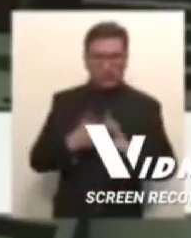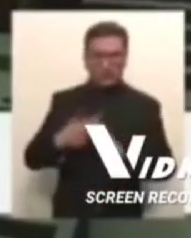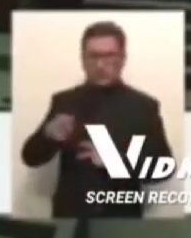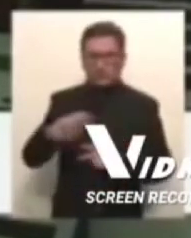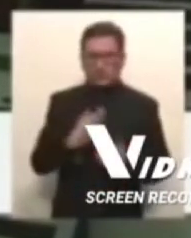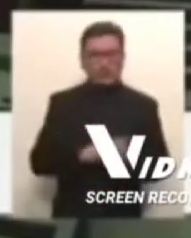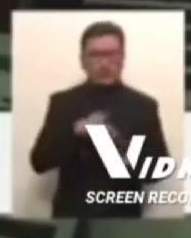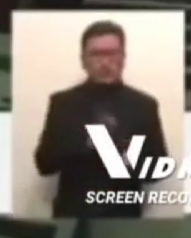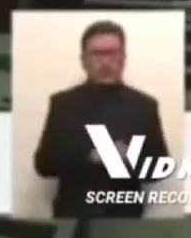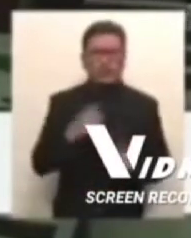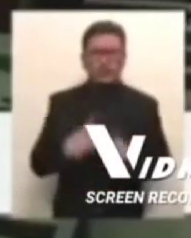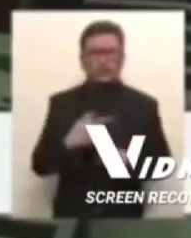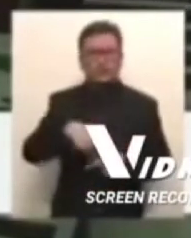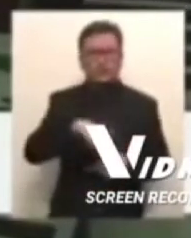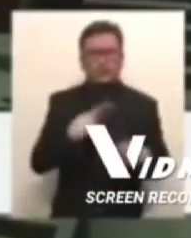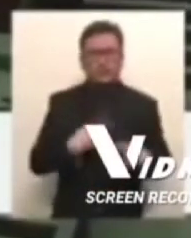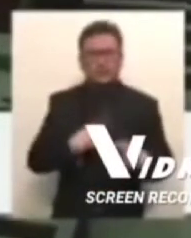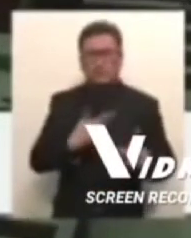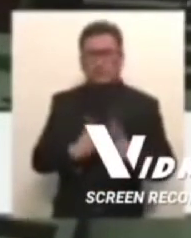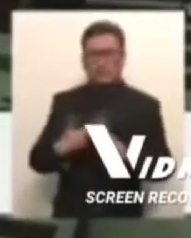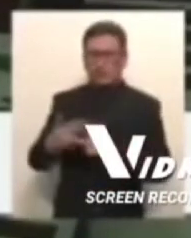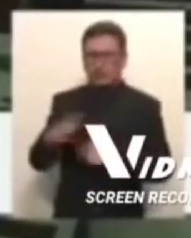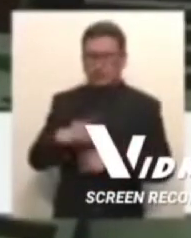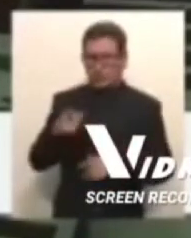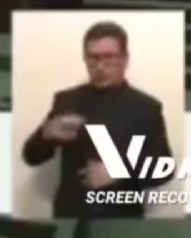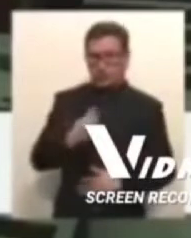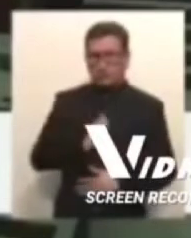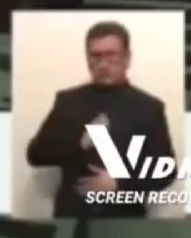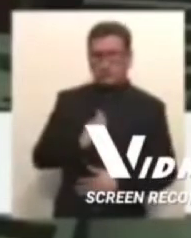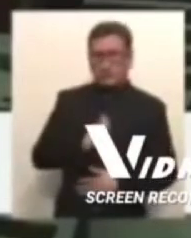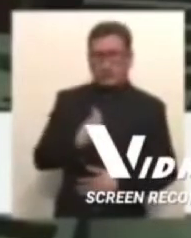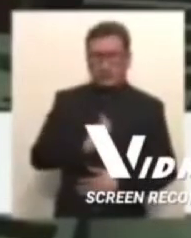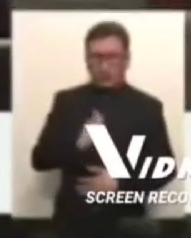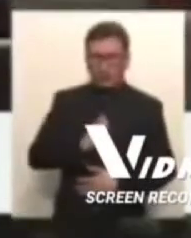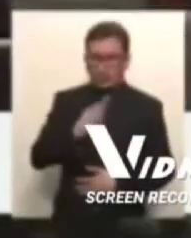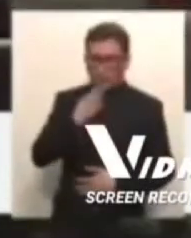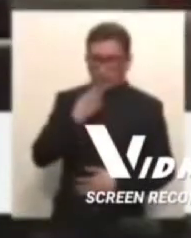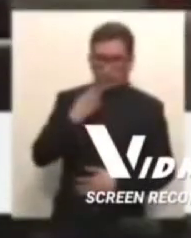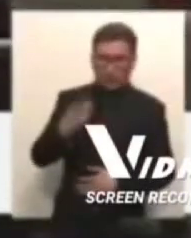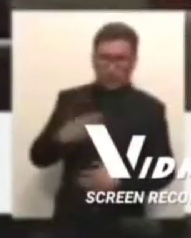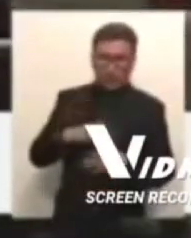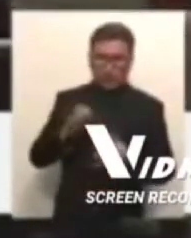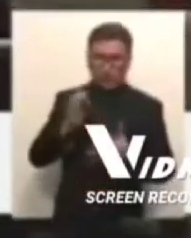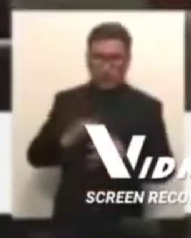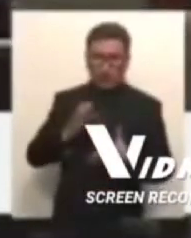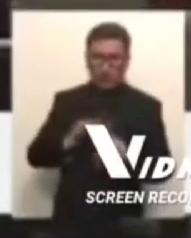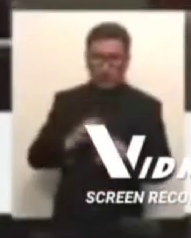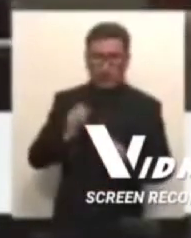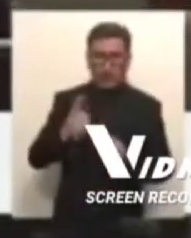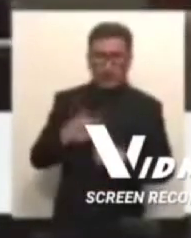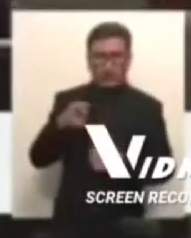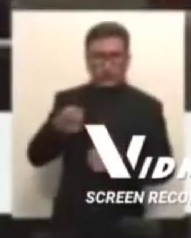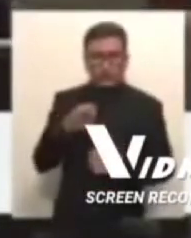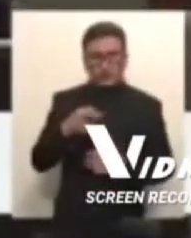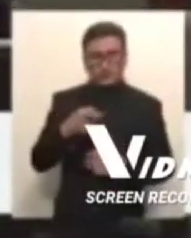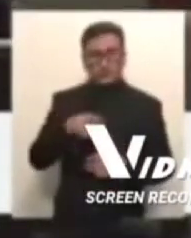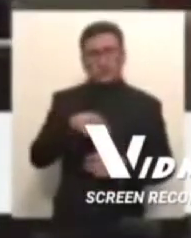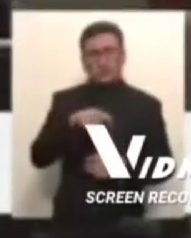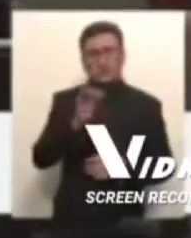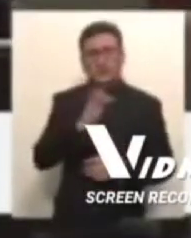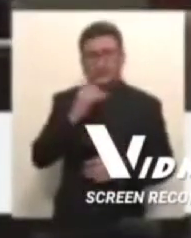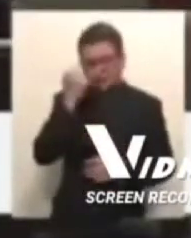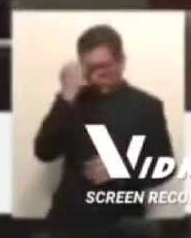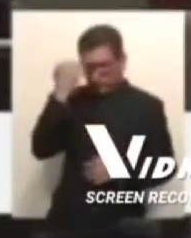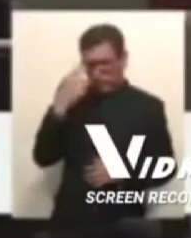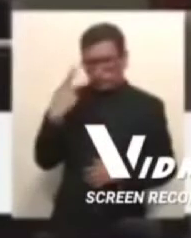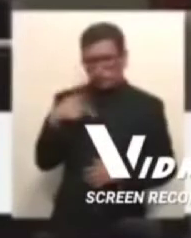a homicidas cuando no aguanta que alguien le haga una seña que él considera obscena